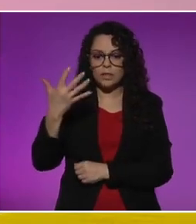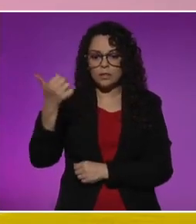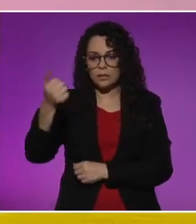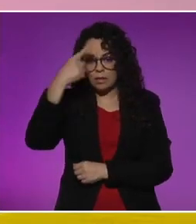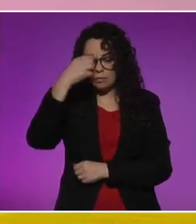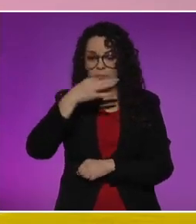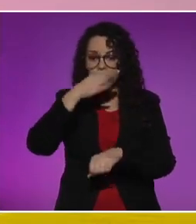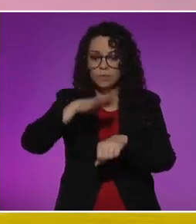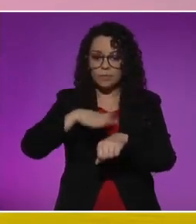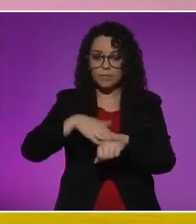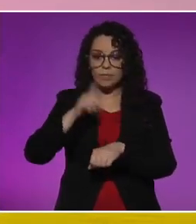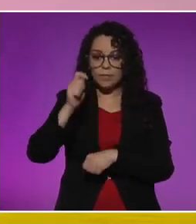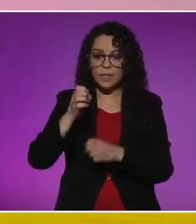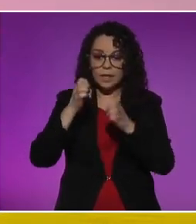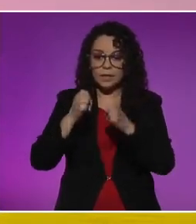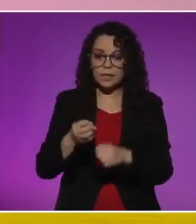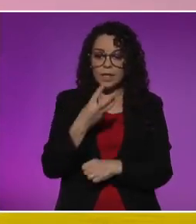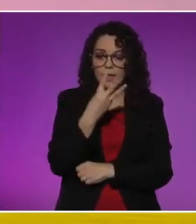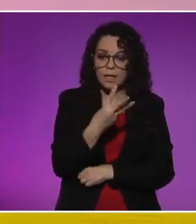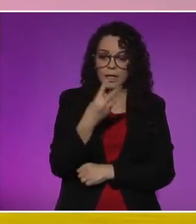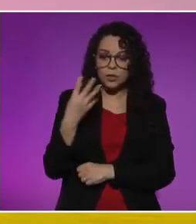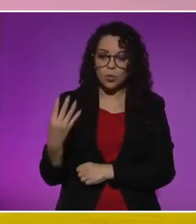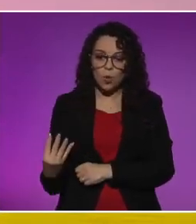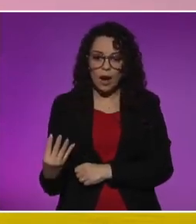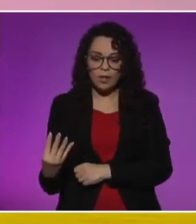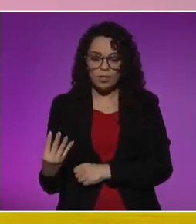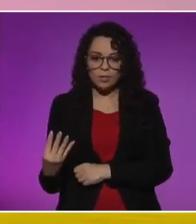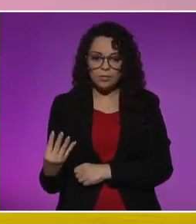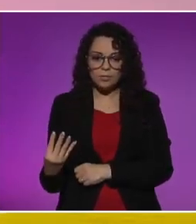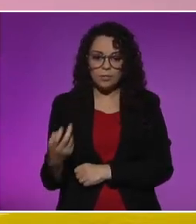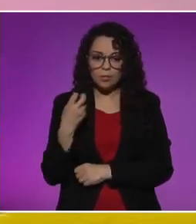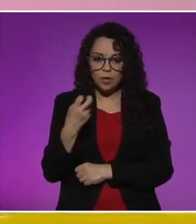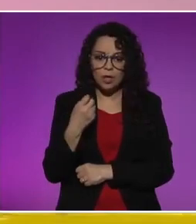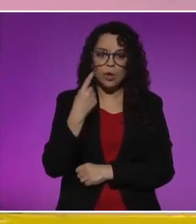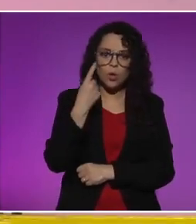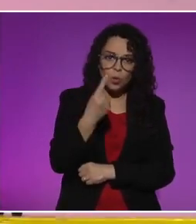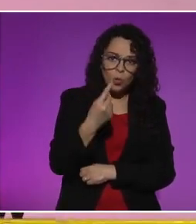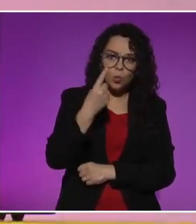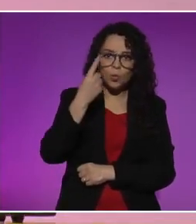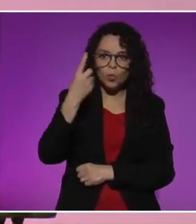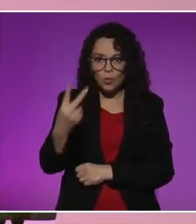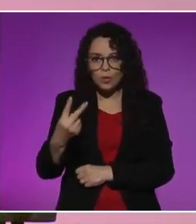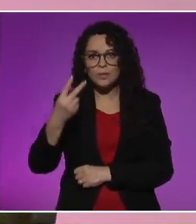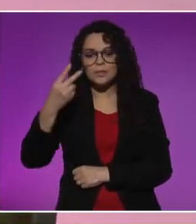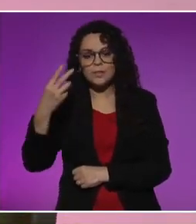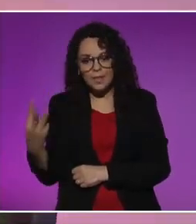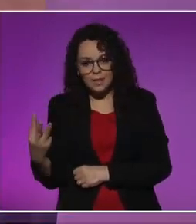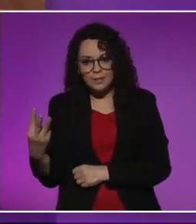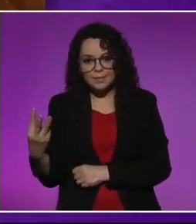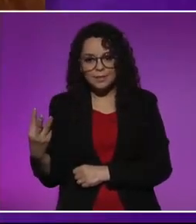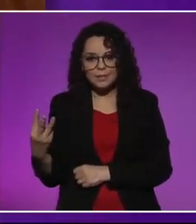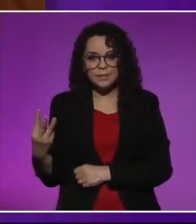indicar que estamos en 3 cuartos. Por eso el 1, 2, 3.